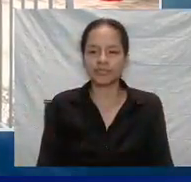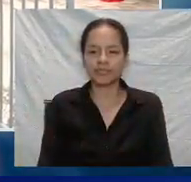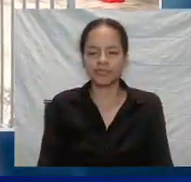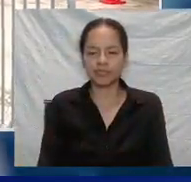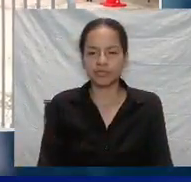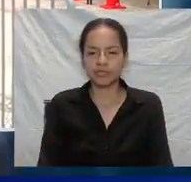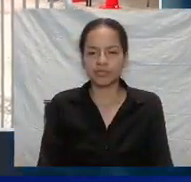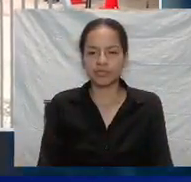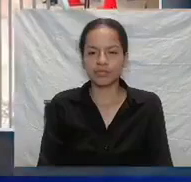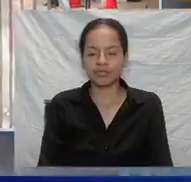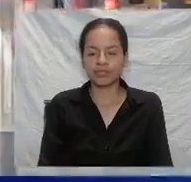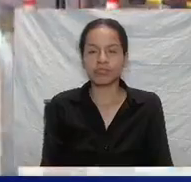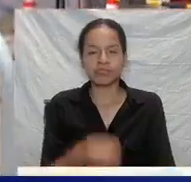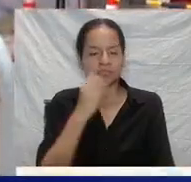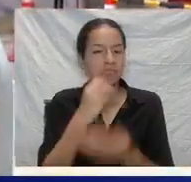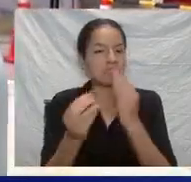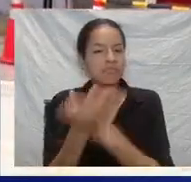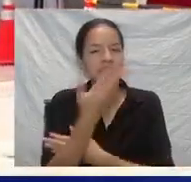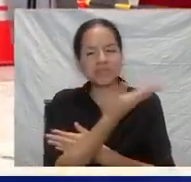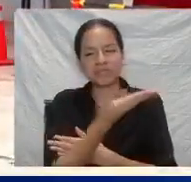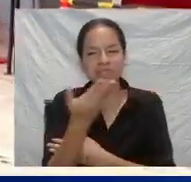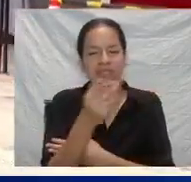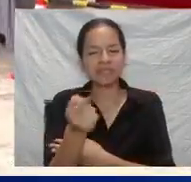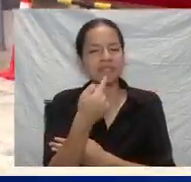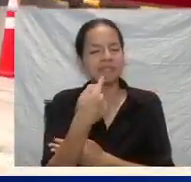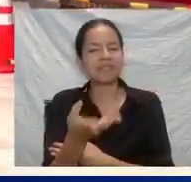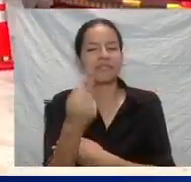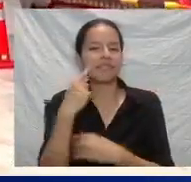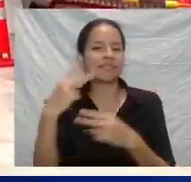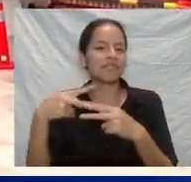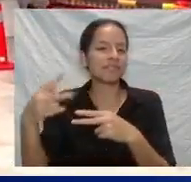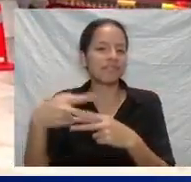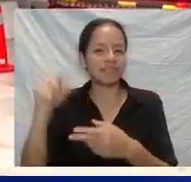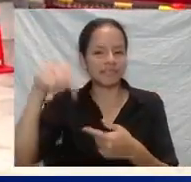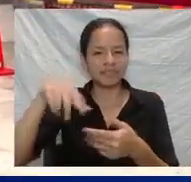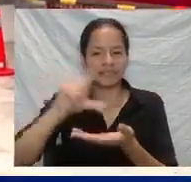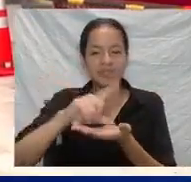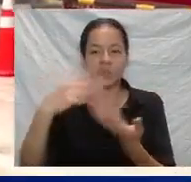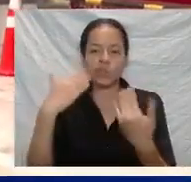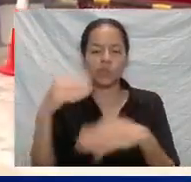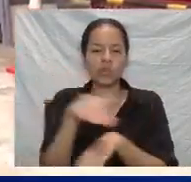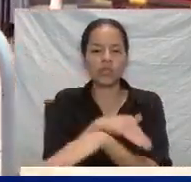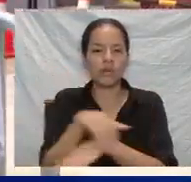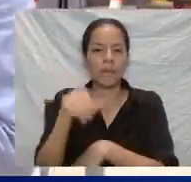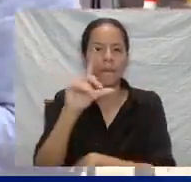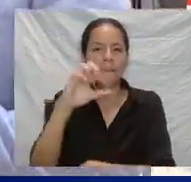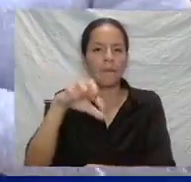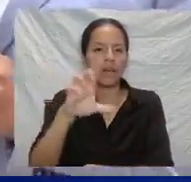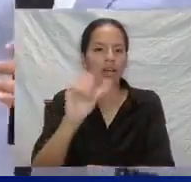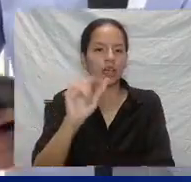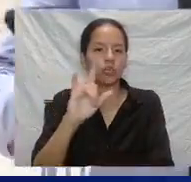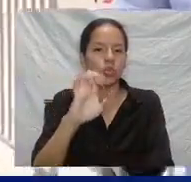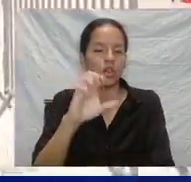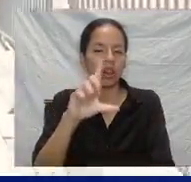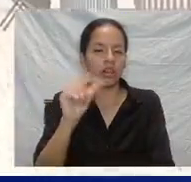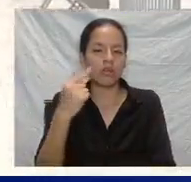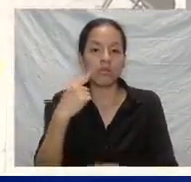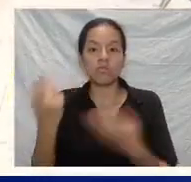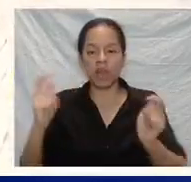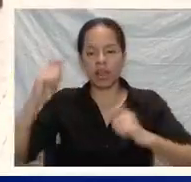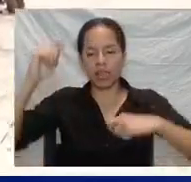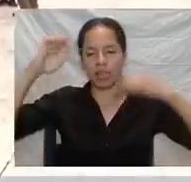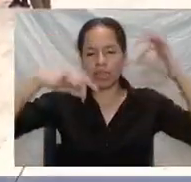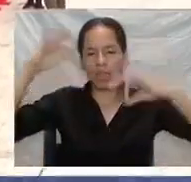gerencia como estaban muy buenos días buenos días vecinos de lima nos encontramos en la plazuela de las artes del hermoso teatro municipal de lima y es que aquí